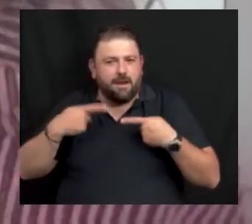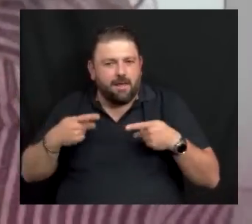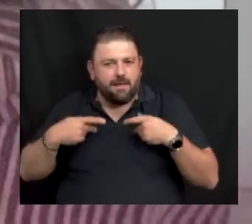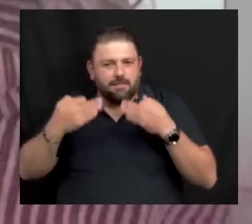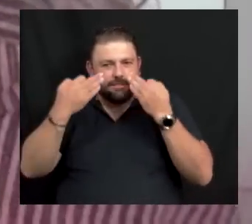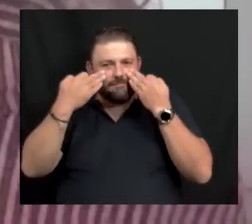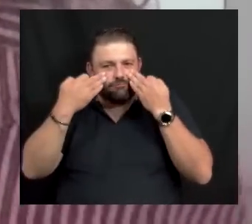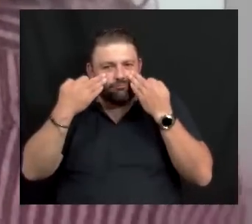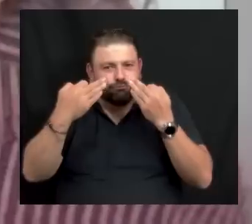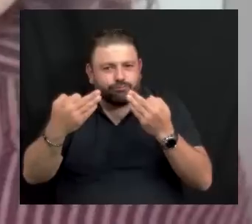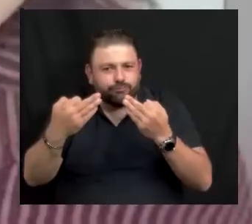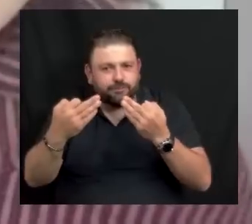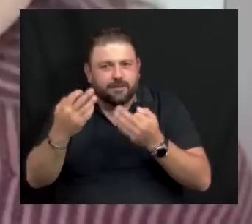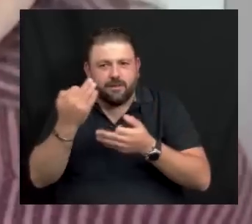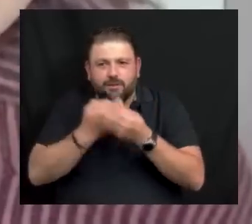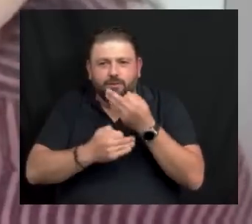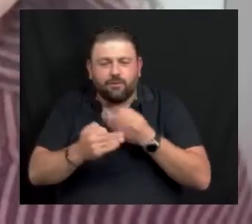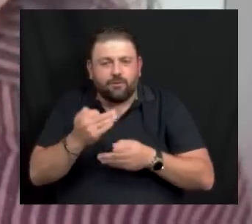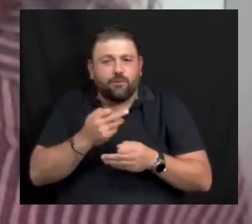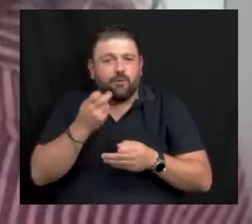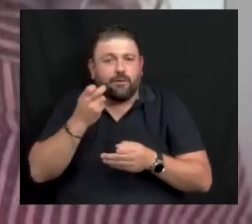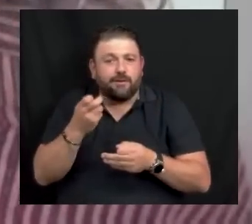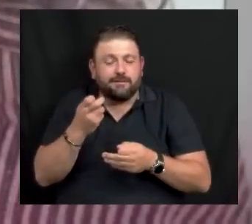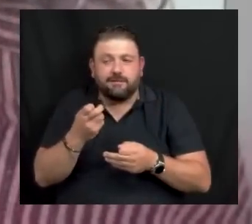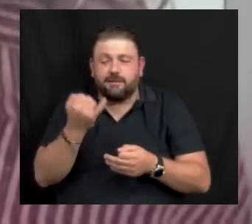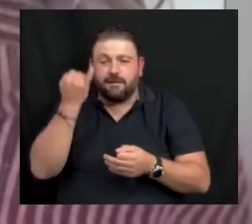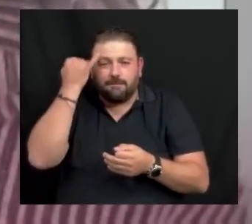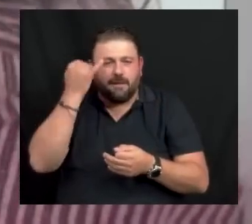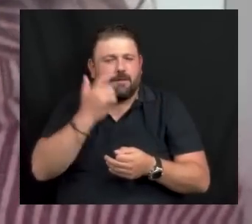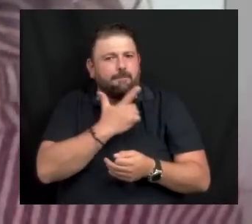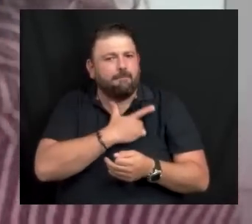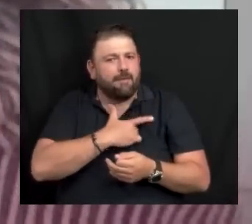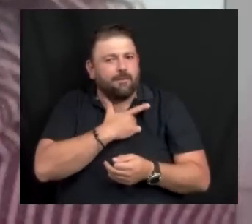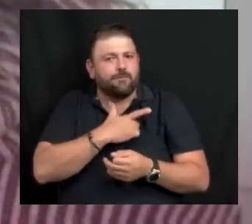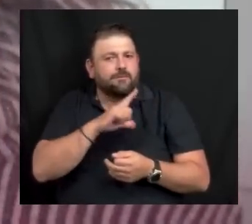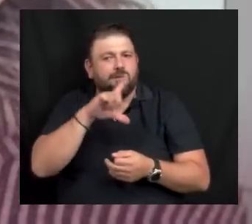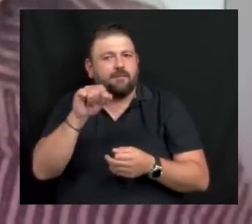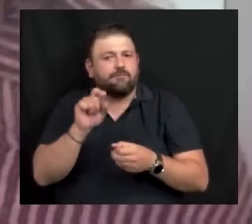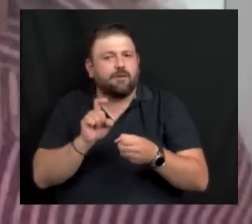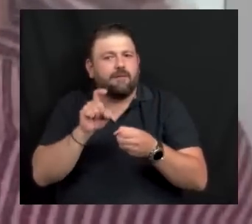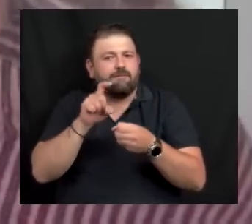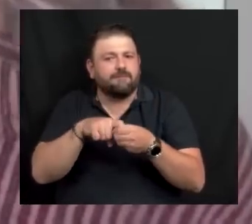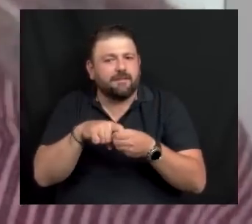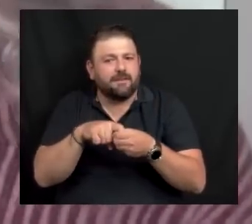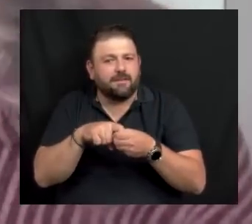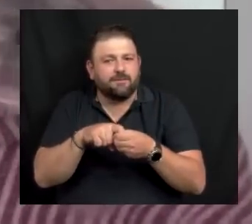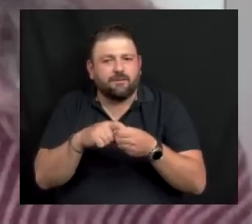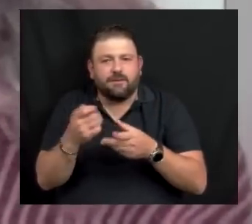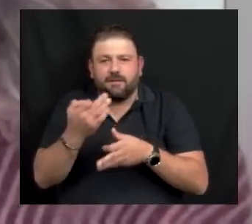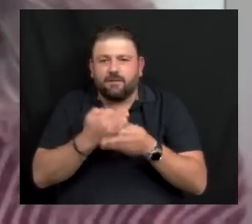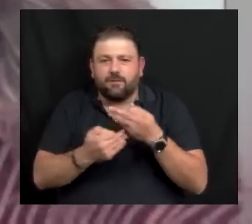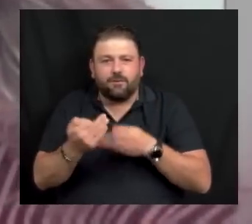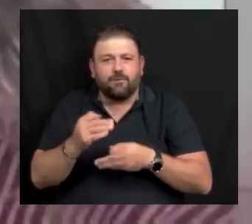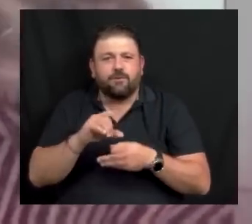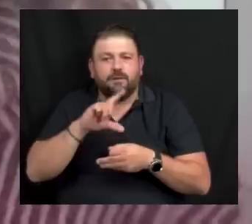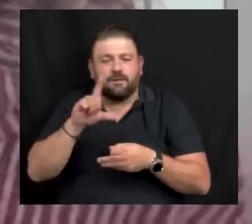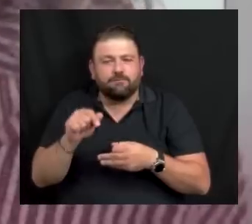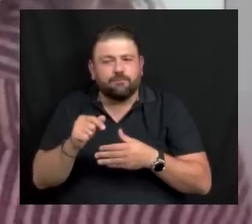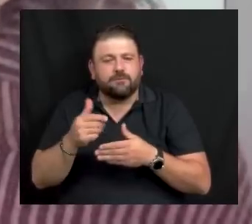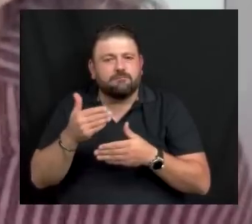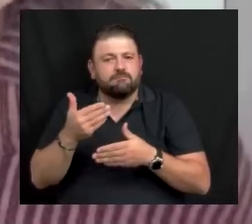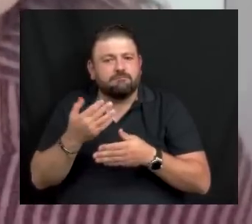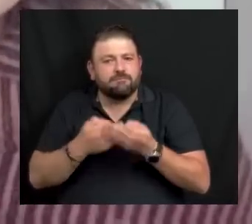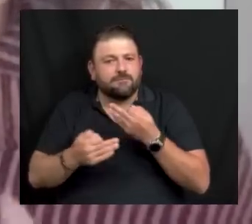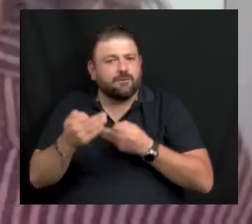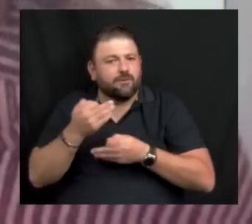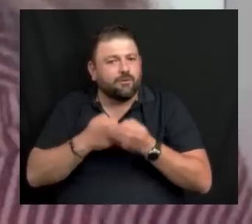manos y se generan afiliaciones. Pero entonces platico, me voy adentrando más